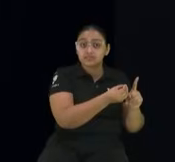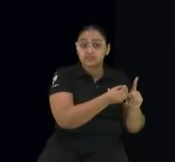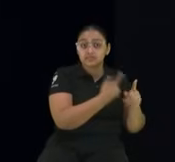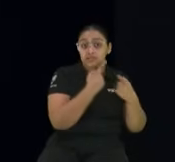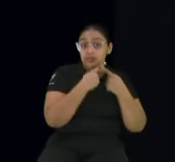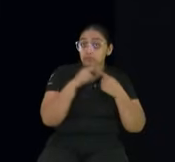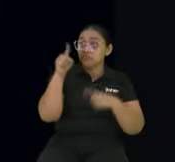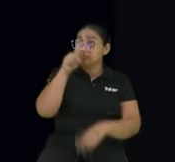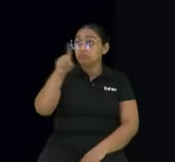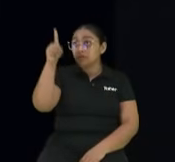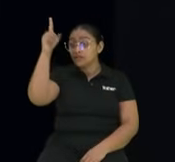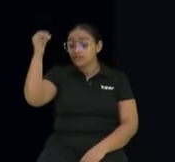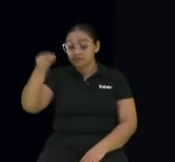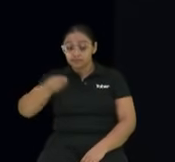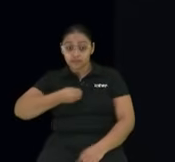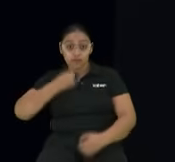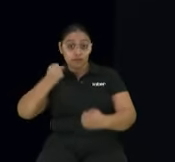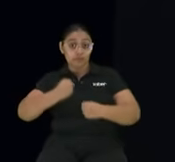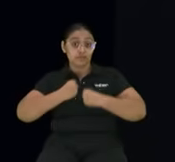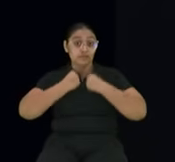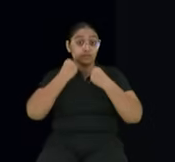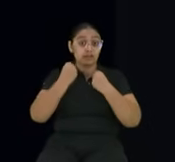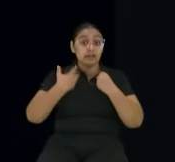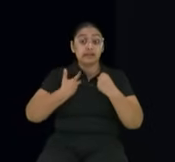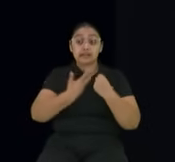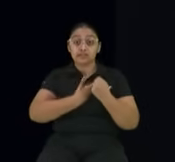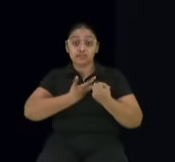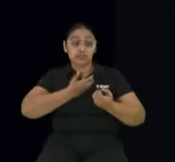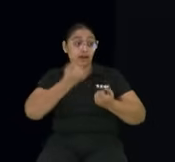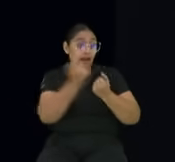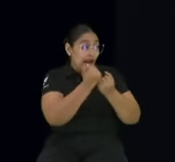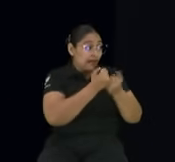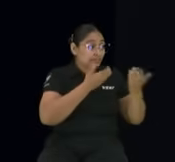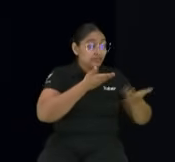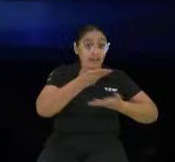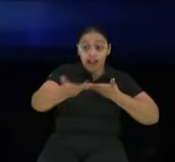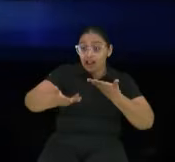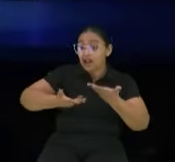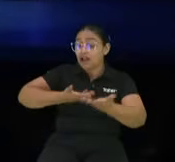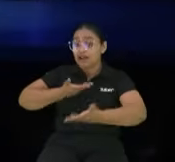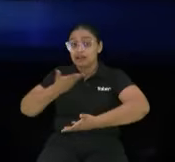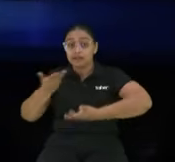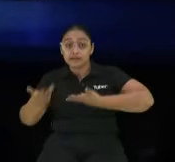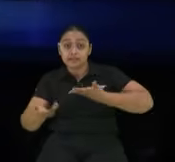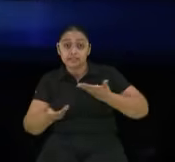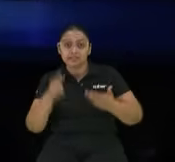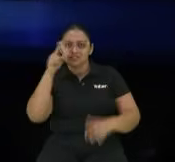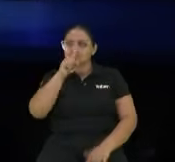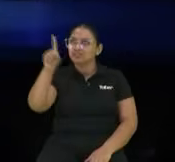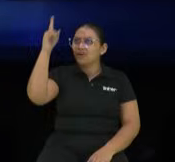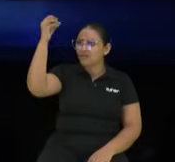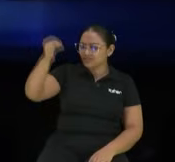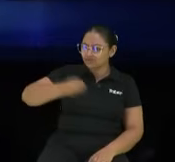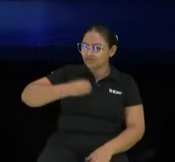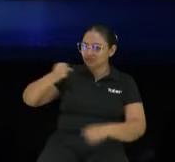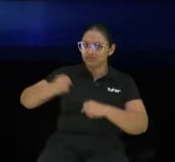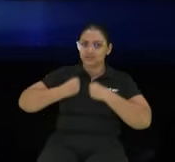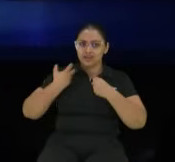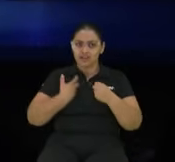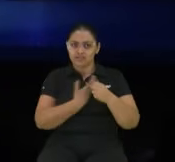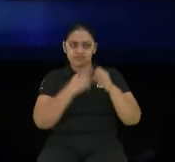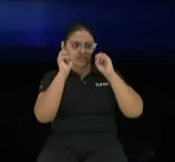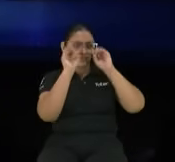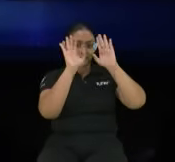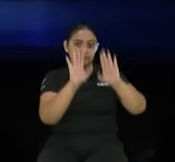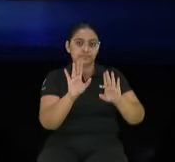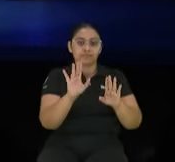Señor nos fortalece para que seamos de bendición Gloria se lo va a dar de corazón Dios nos fortalece para que le demos bendición a otro lo voy a volver a